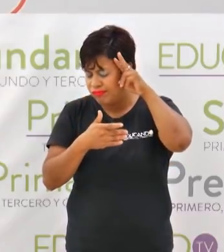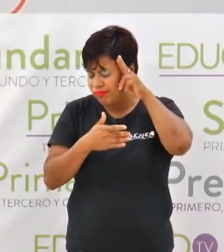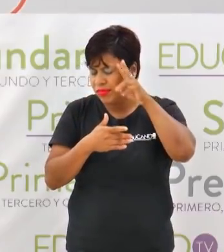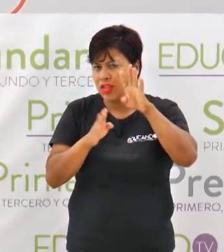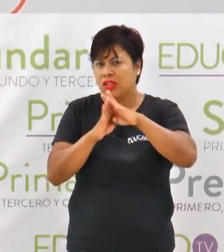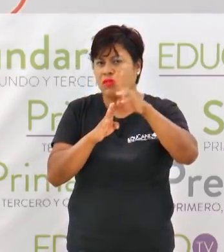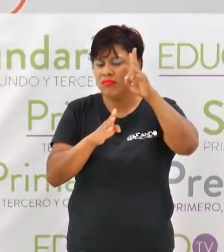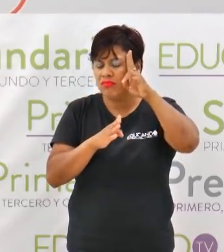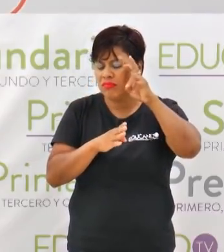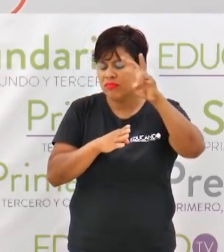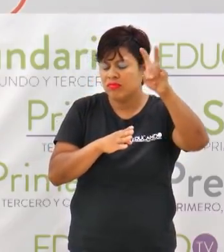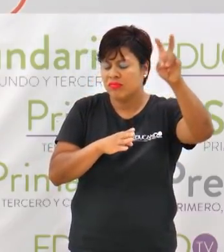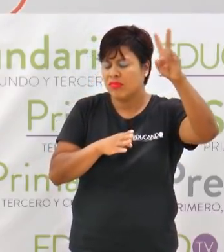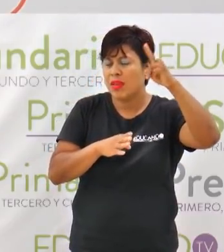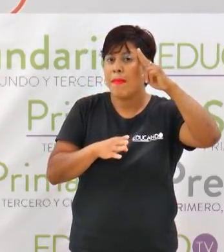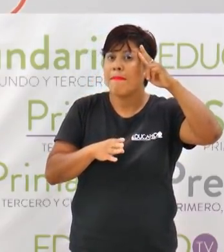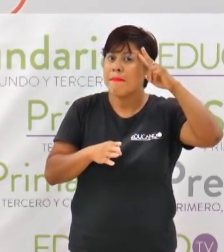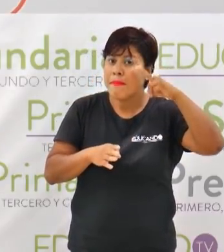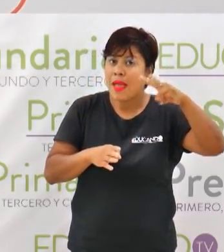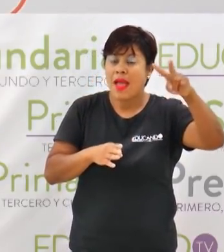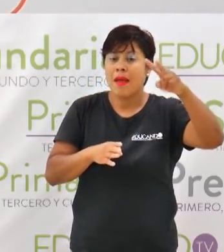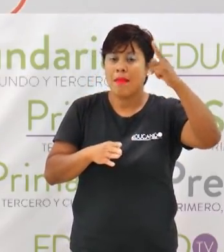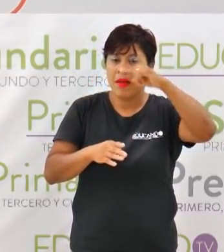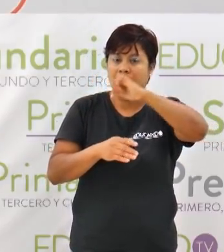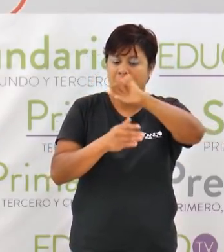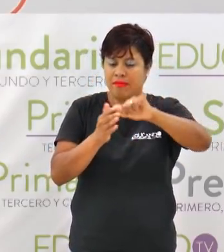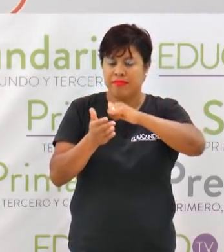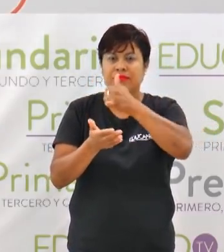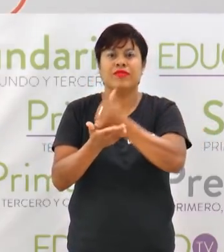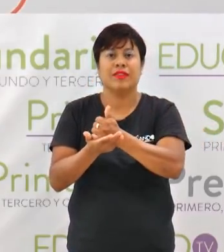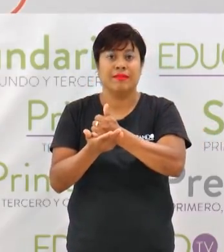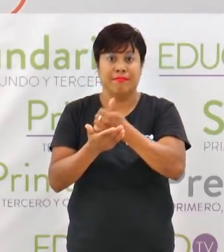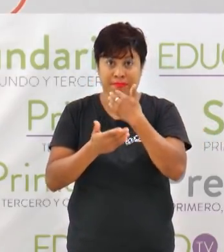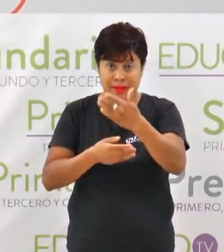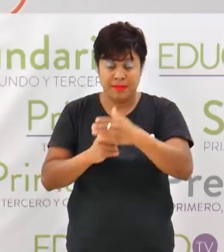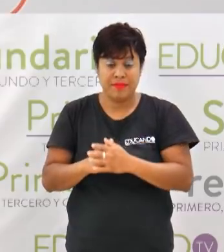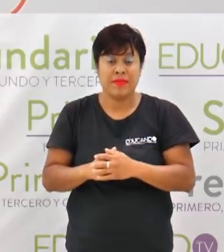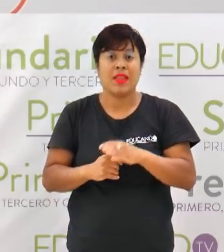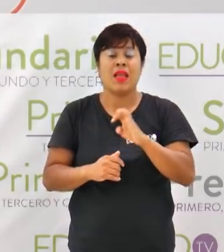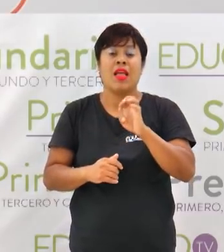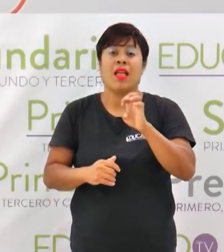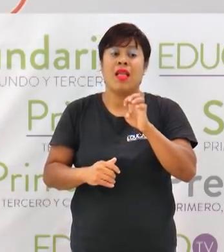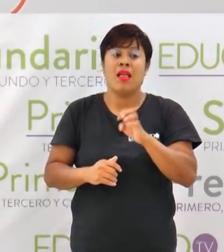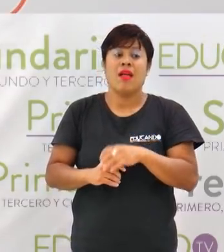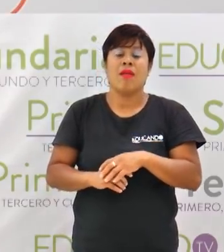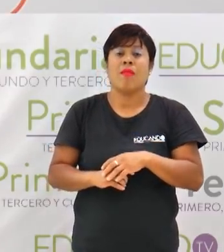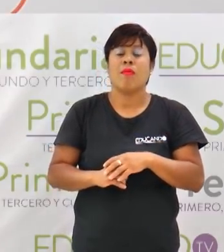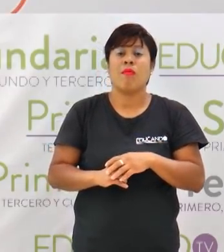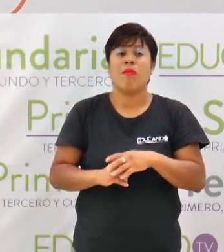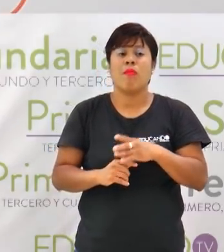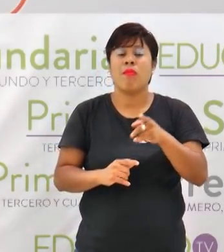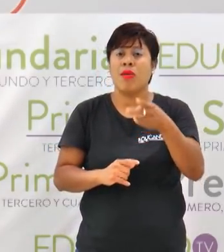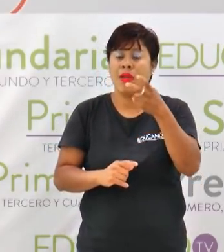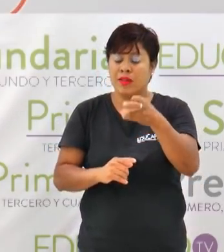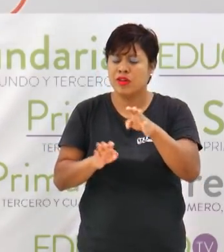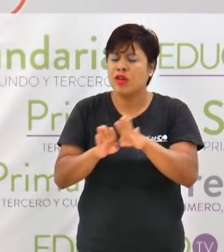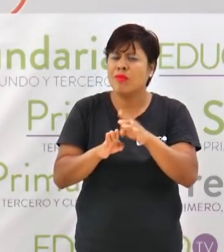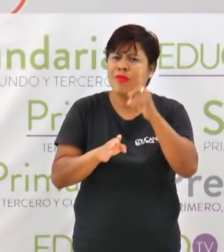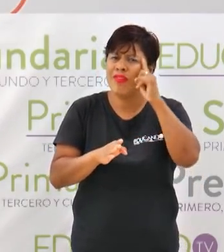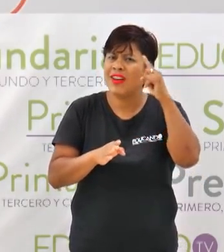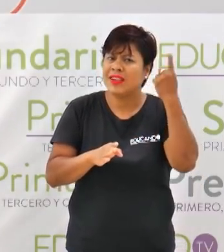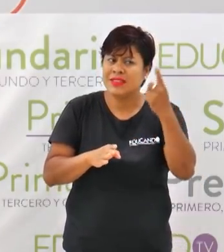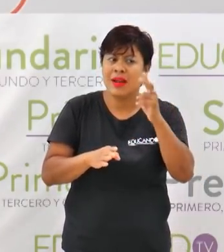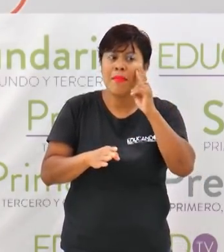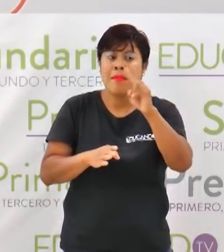soñaba con viajar a la capital. Bien, nuevamente te das cuenta que es muy